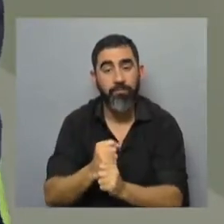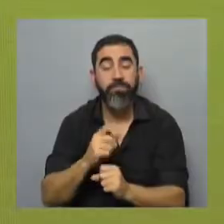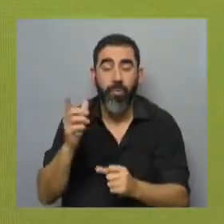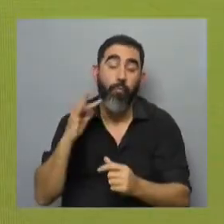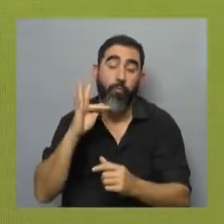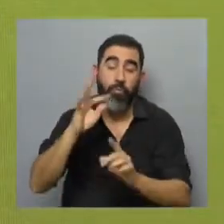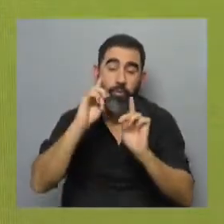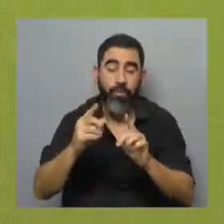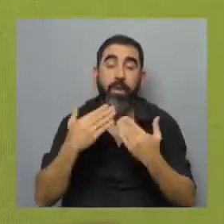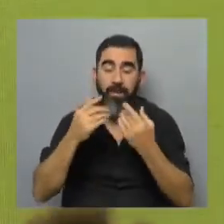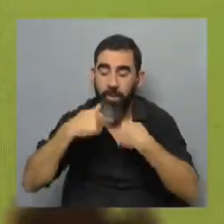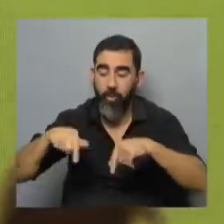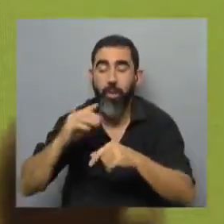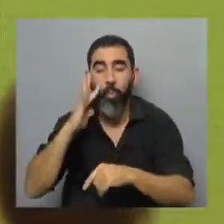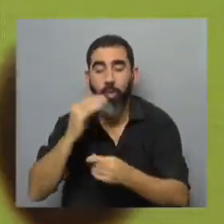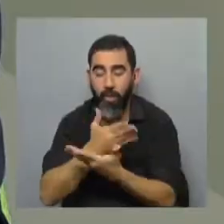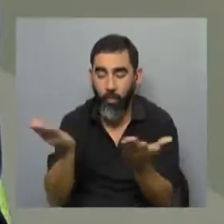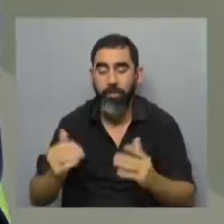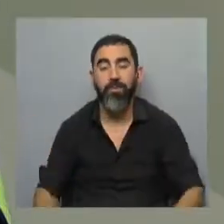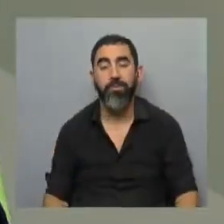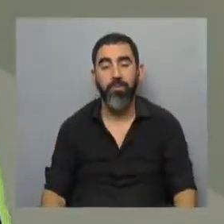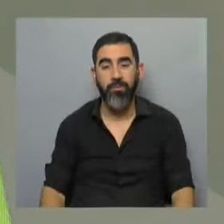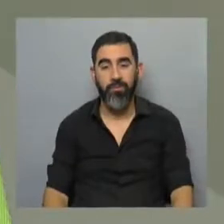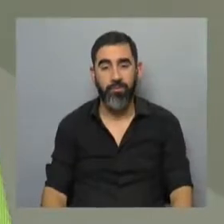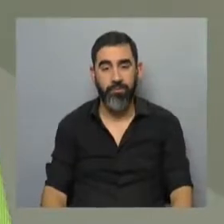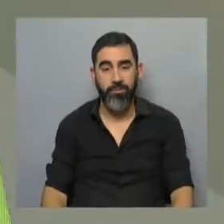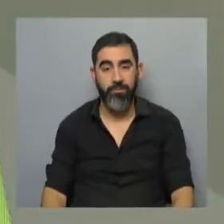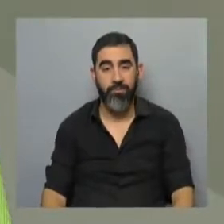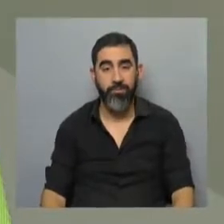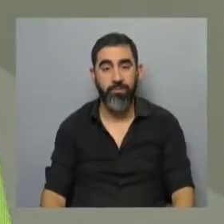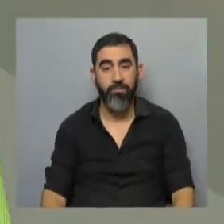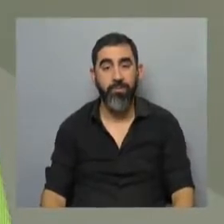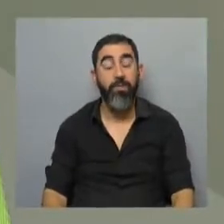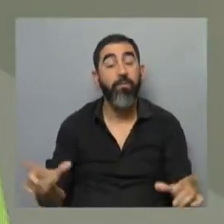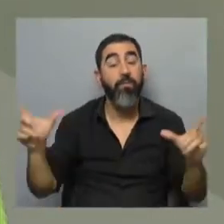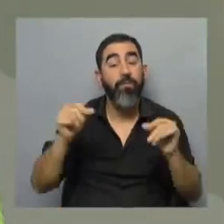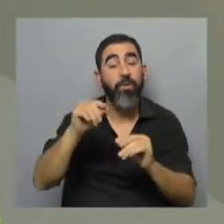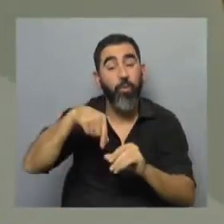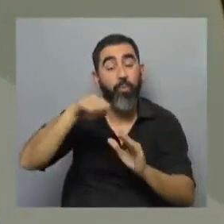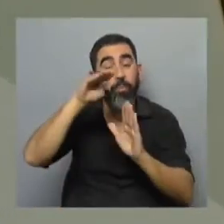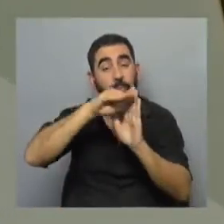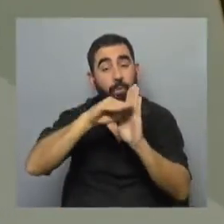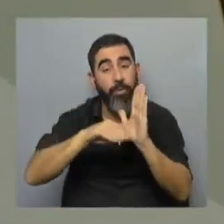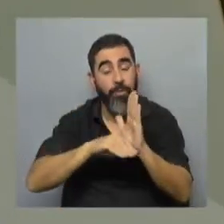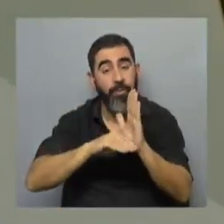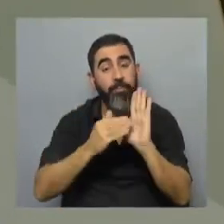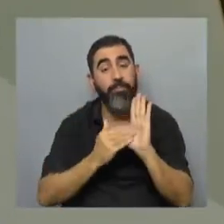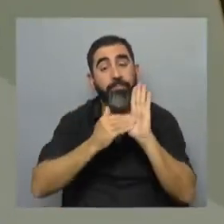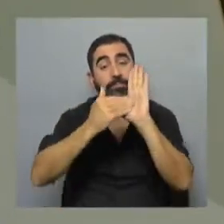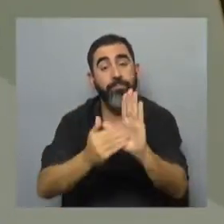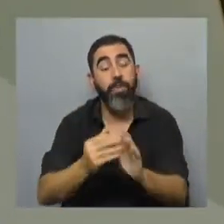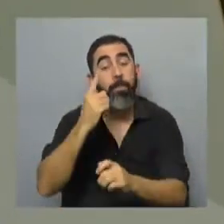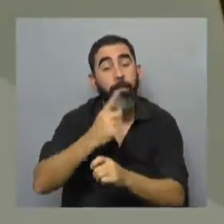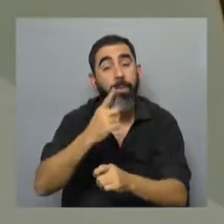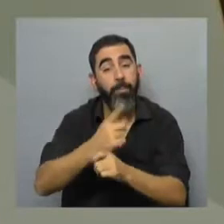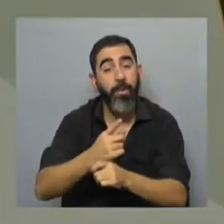vengan. Bueno, muchísimas gracias por la oportunidad. Hasta pronto. Hasta pronto. Nosotros vamos a cerrar nuestro programa de hoy presentándoles el primero